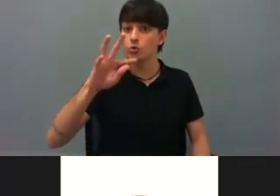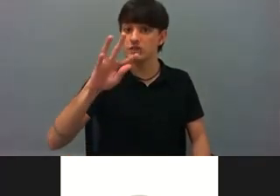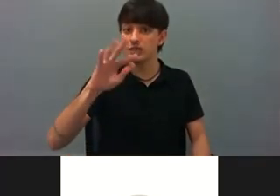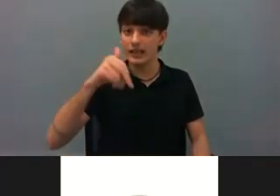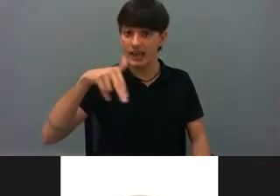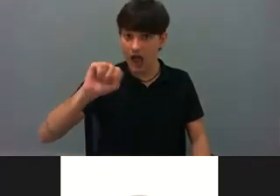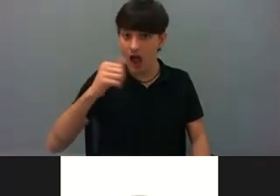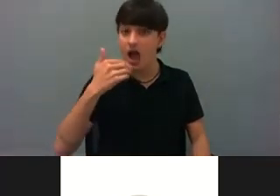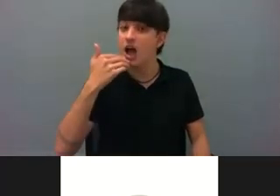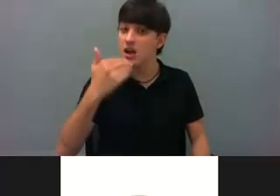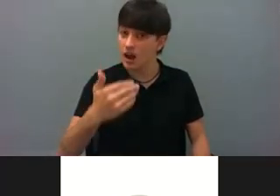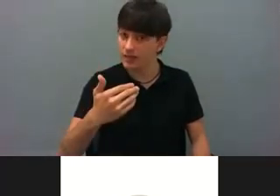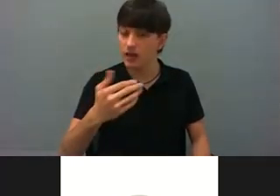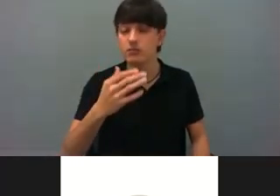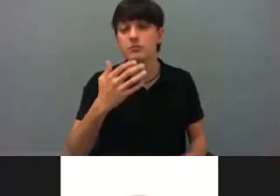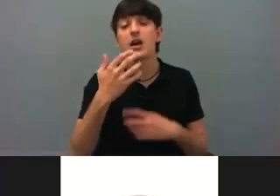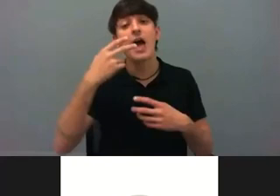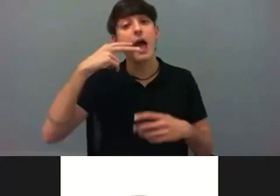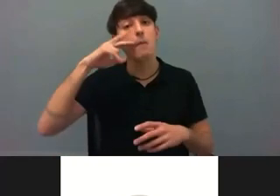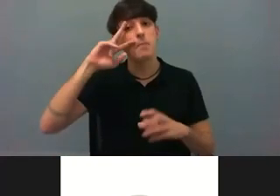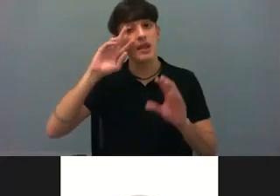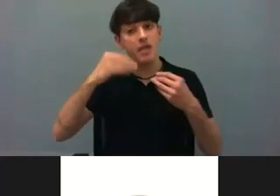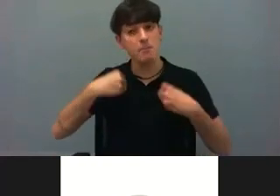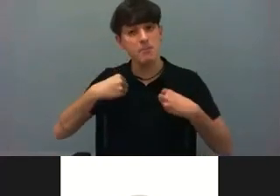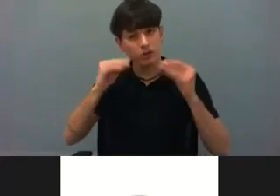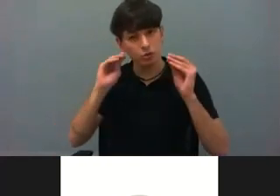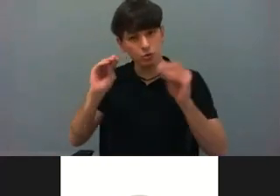por ejemplificar con tu experiencia de vida